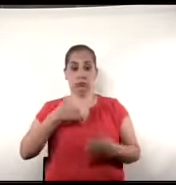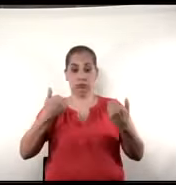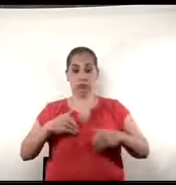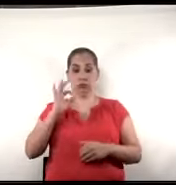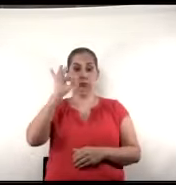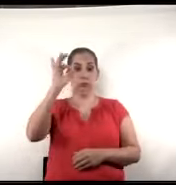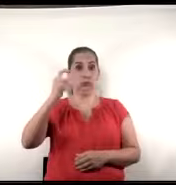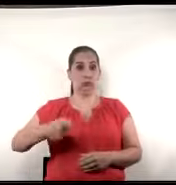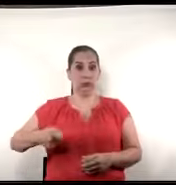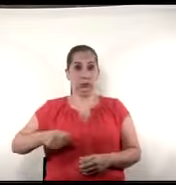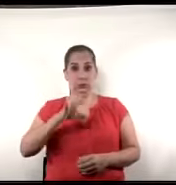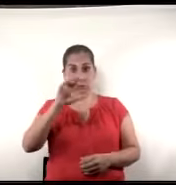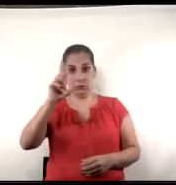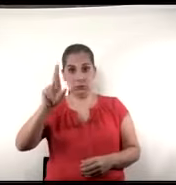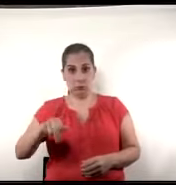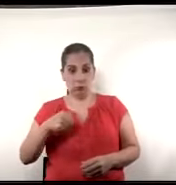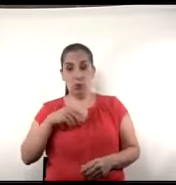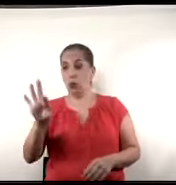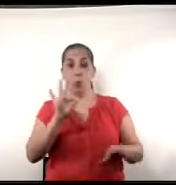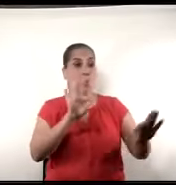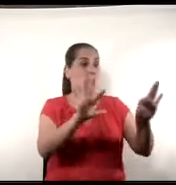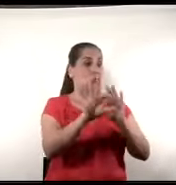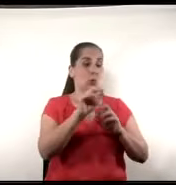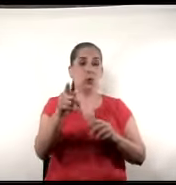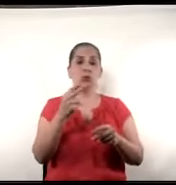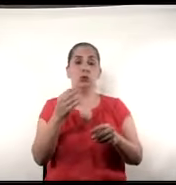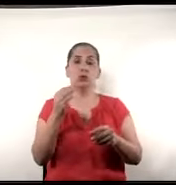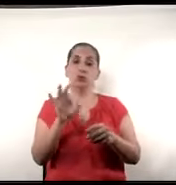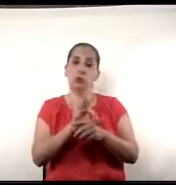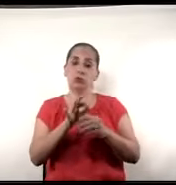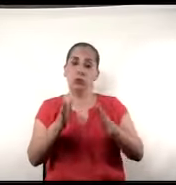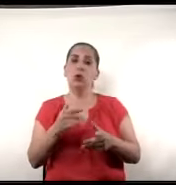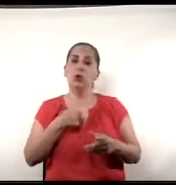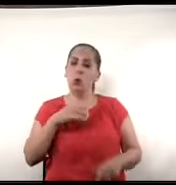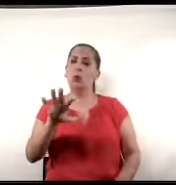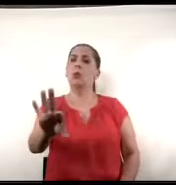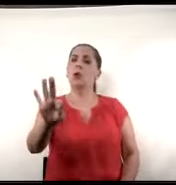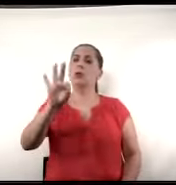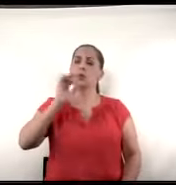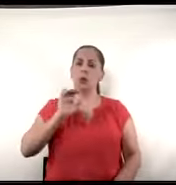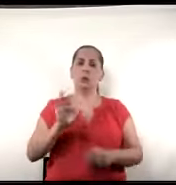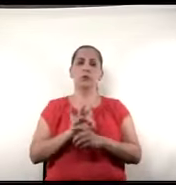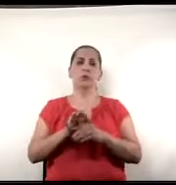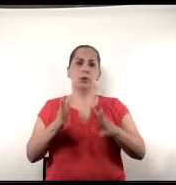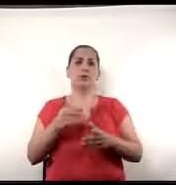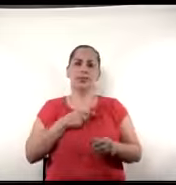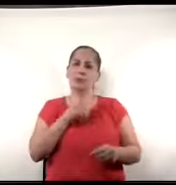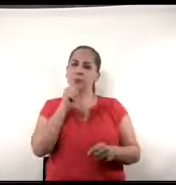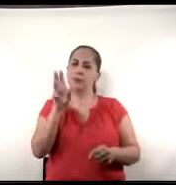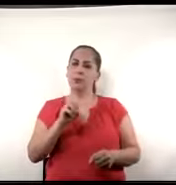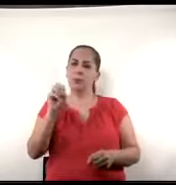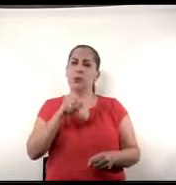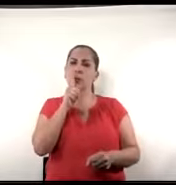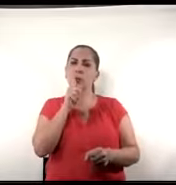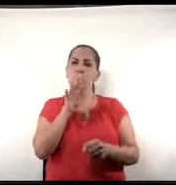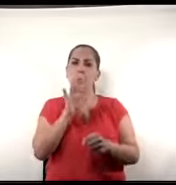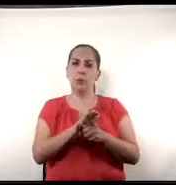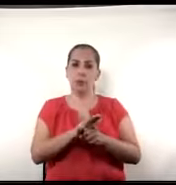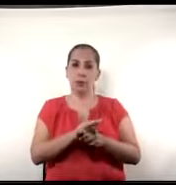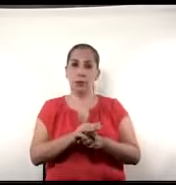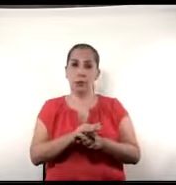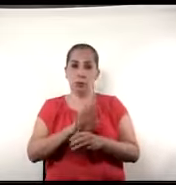de la República me toca escoger a esos funcionarios, voy a escoger a funcionarios que estén 100% comprometidos con